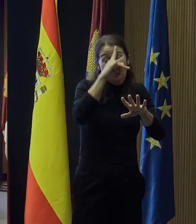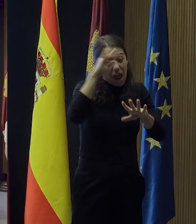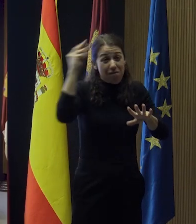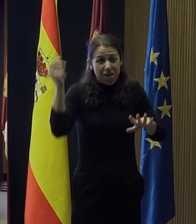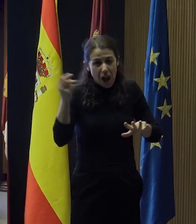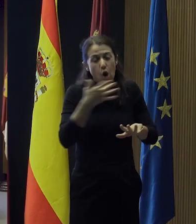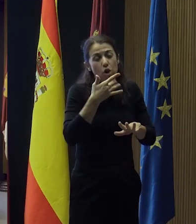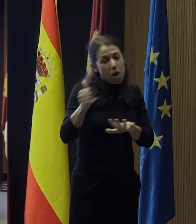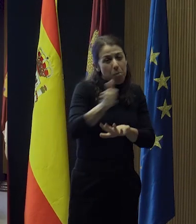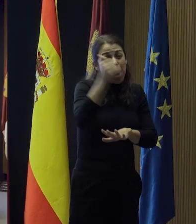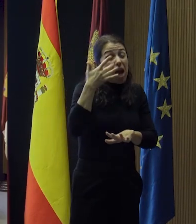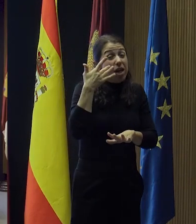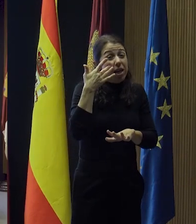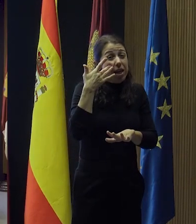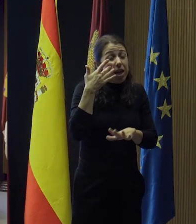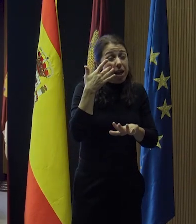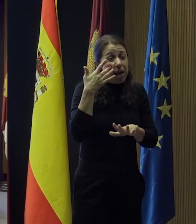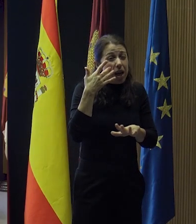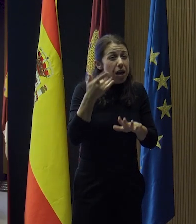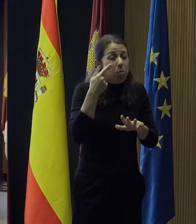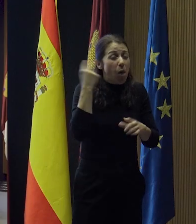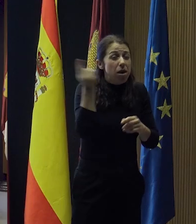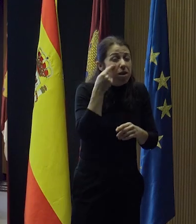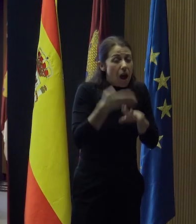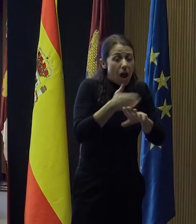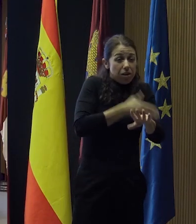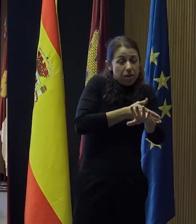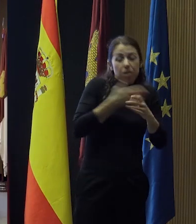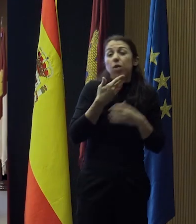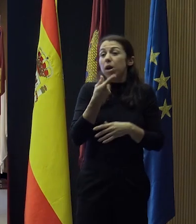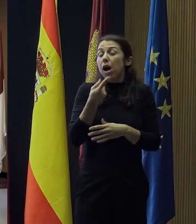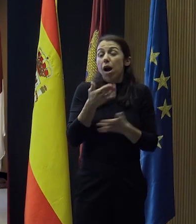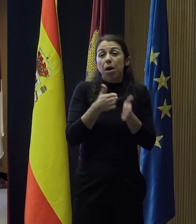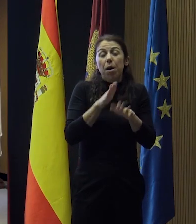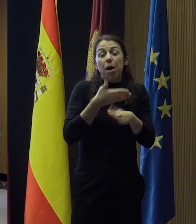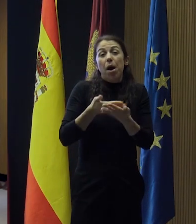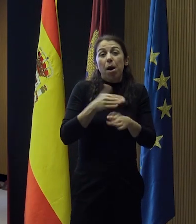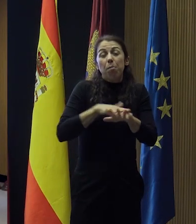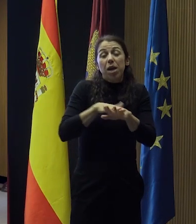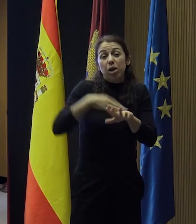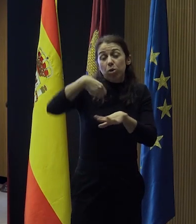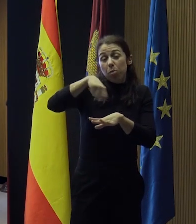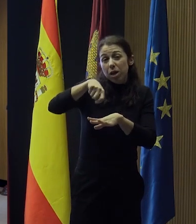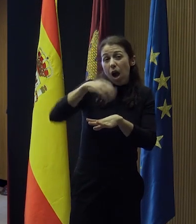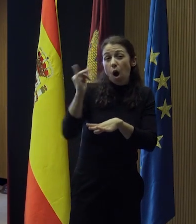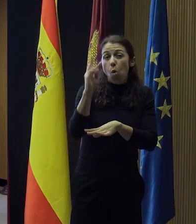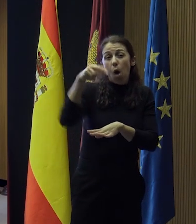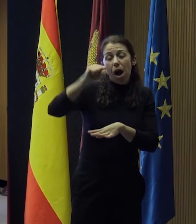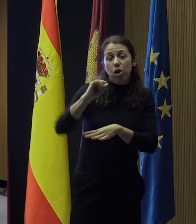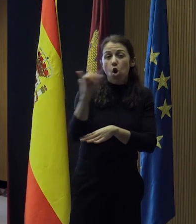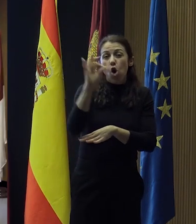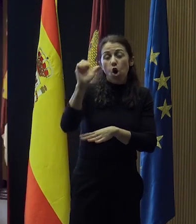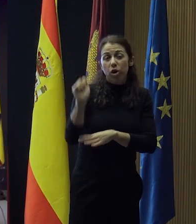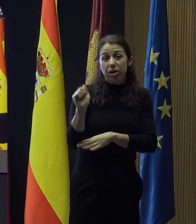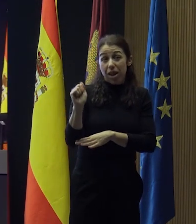y la sintomatología que podemos detectar a tiempo. Muchas gracias. Le voy a pedir a nuestro presidente de ALUEX, a Juan José Caravaca, que